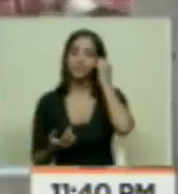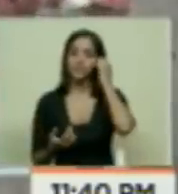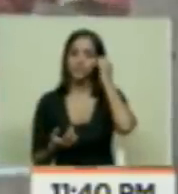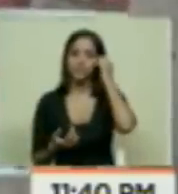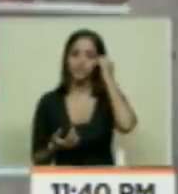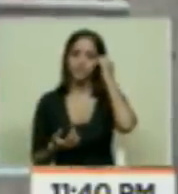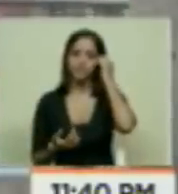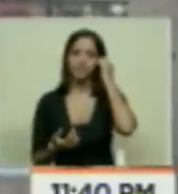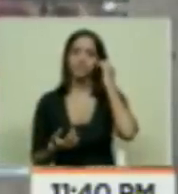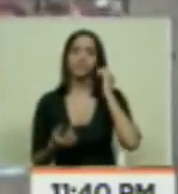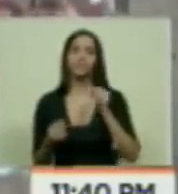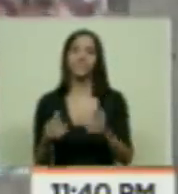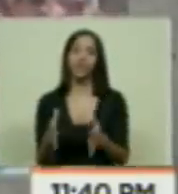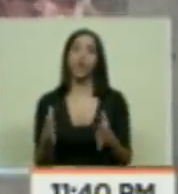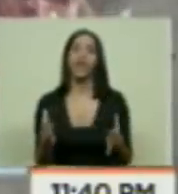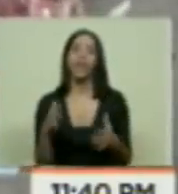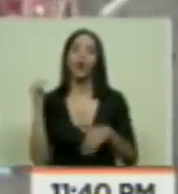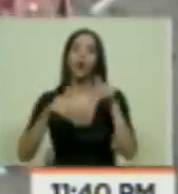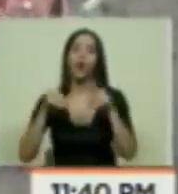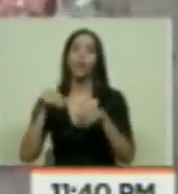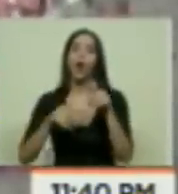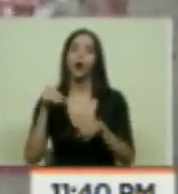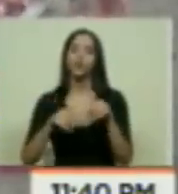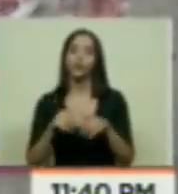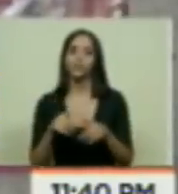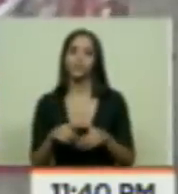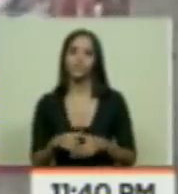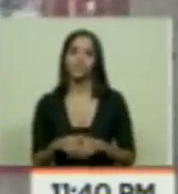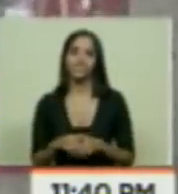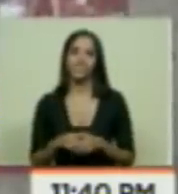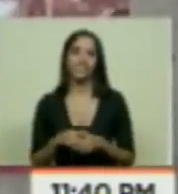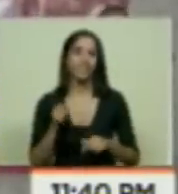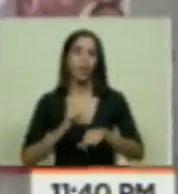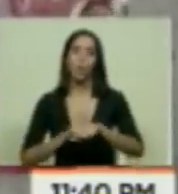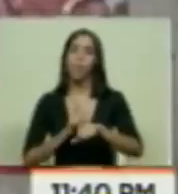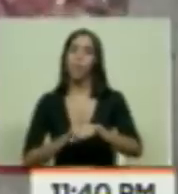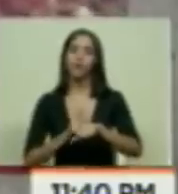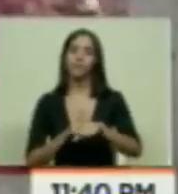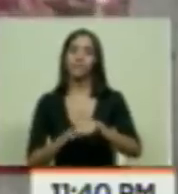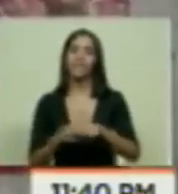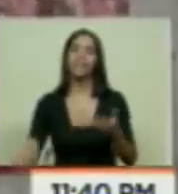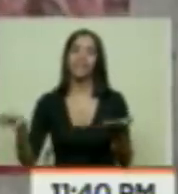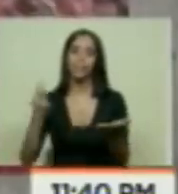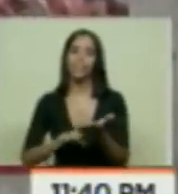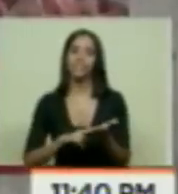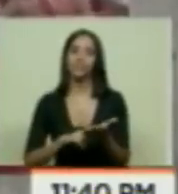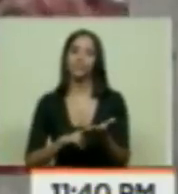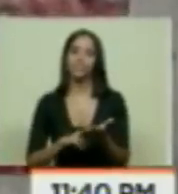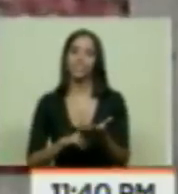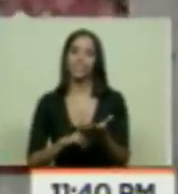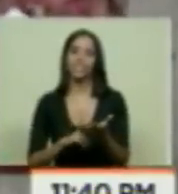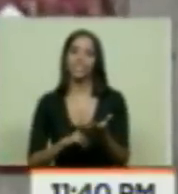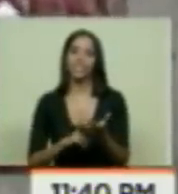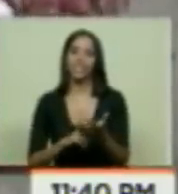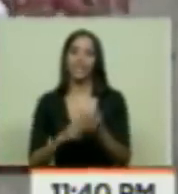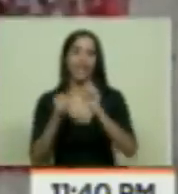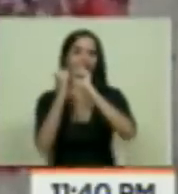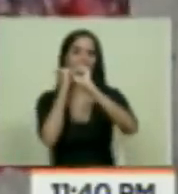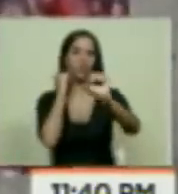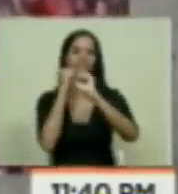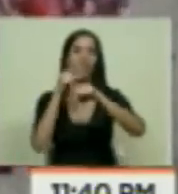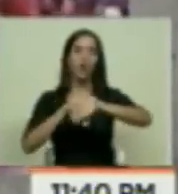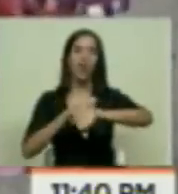lograrlo con los votos. Desde muy temprano, les repito, el toque de Diana, ¿qué hora